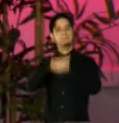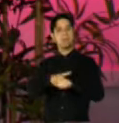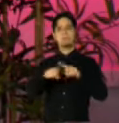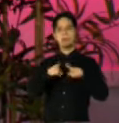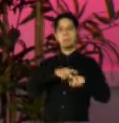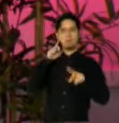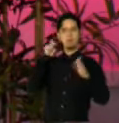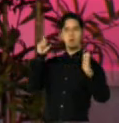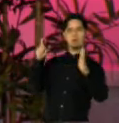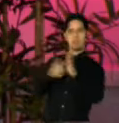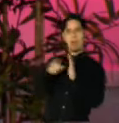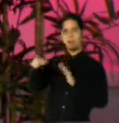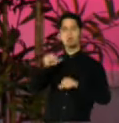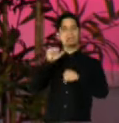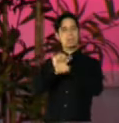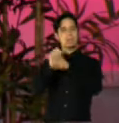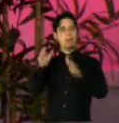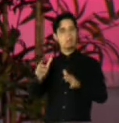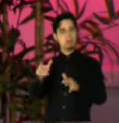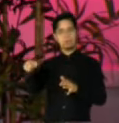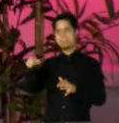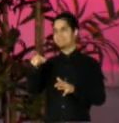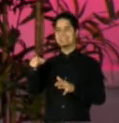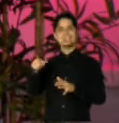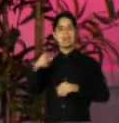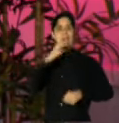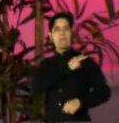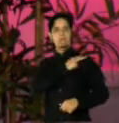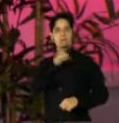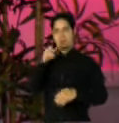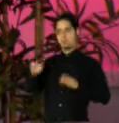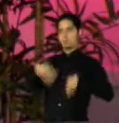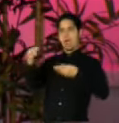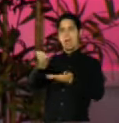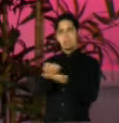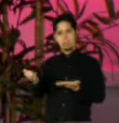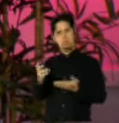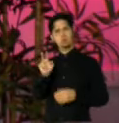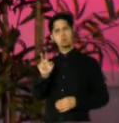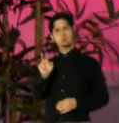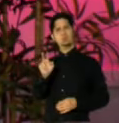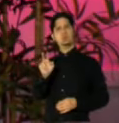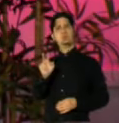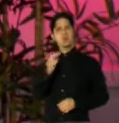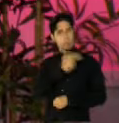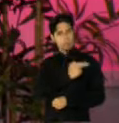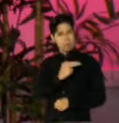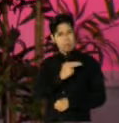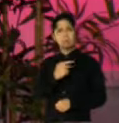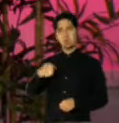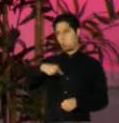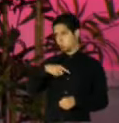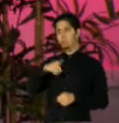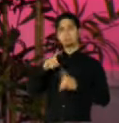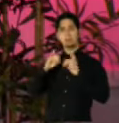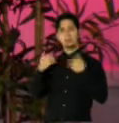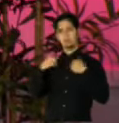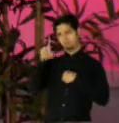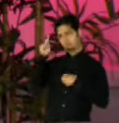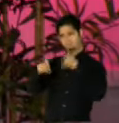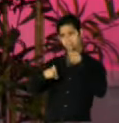alegan que sus patronos no le proveen ese equipo para su protección en los hospitales. Le preguntamos precisamente al secretario de Salud y los miembros del Task